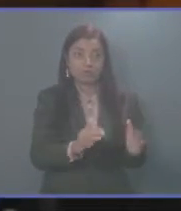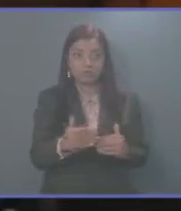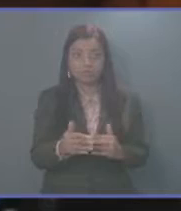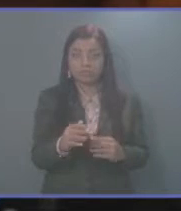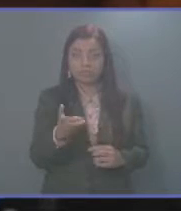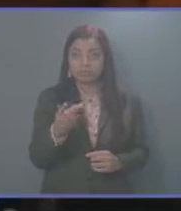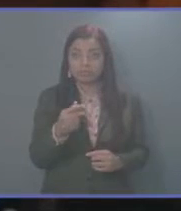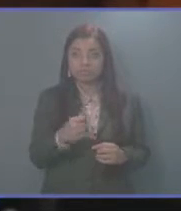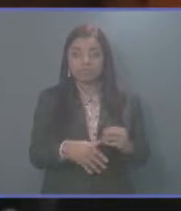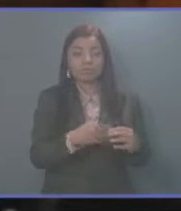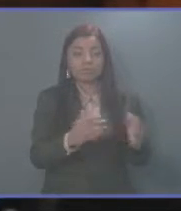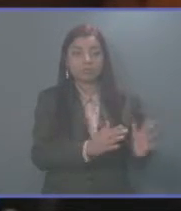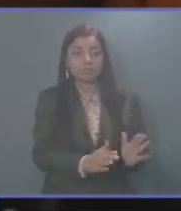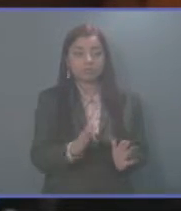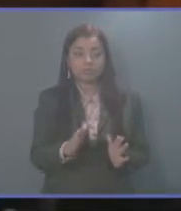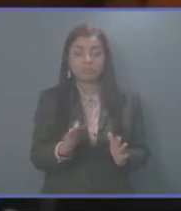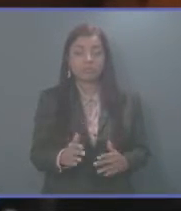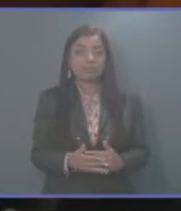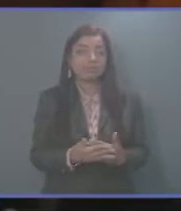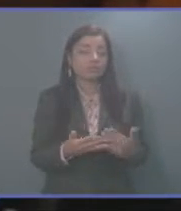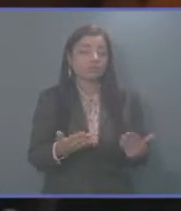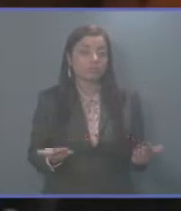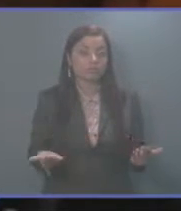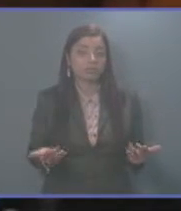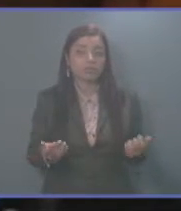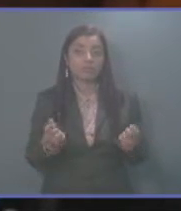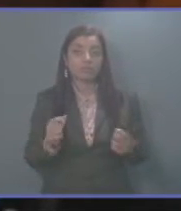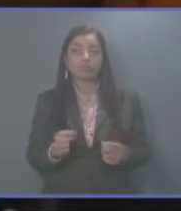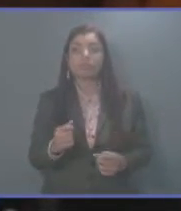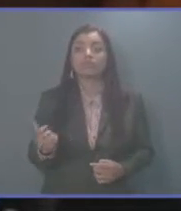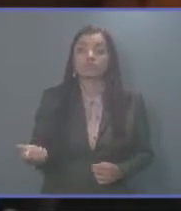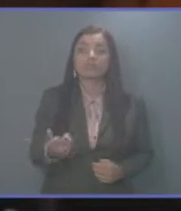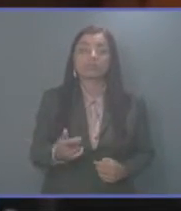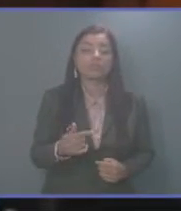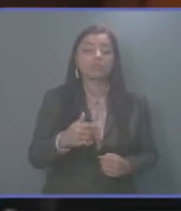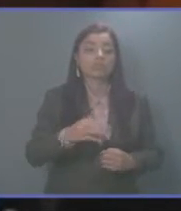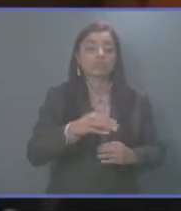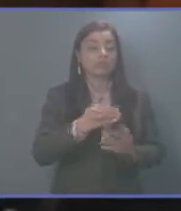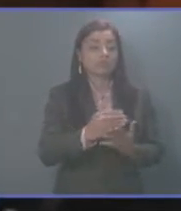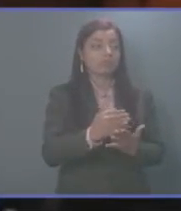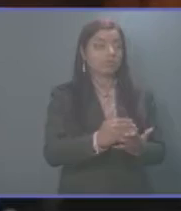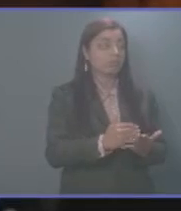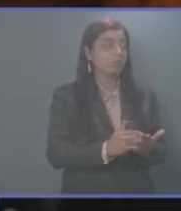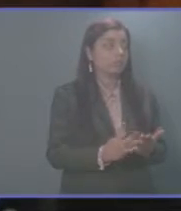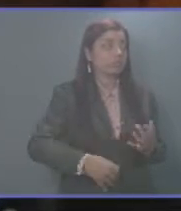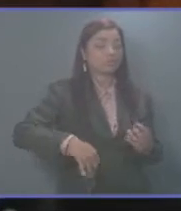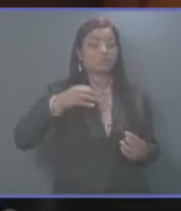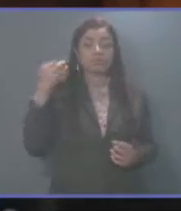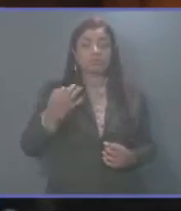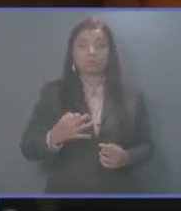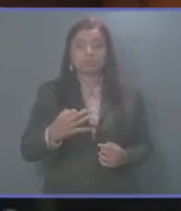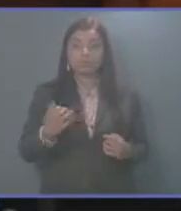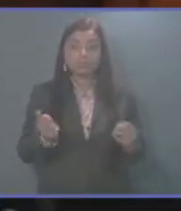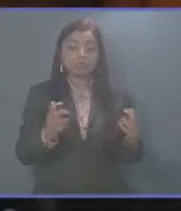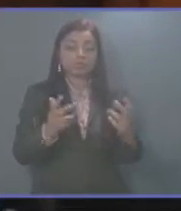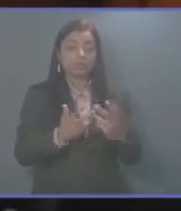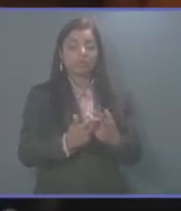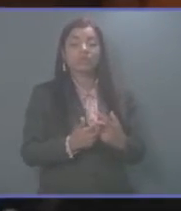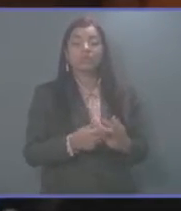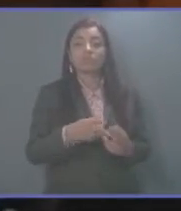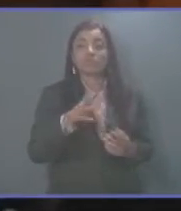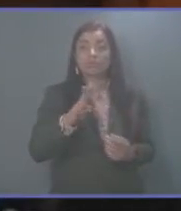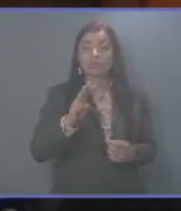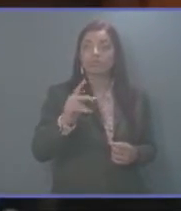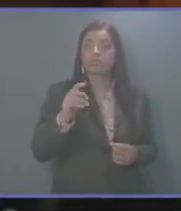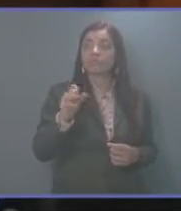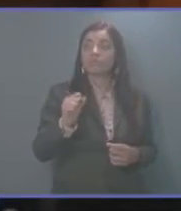fase de preparación de mezclas y proceso de llenado deberá estar a 4 metros de